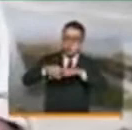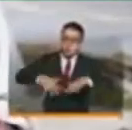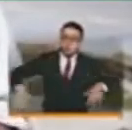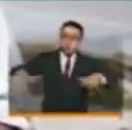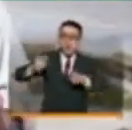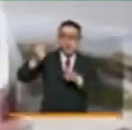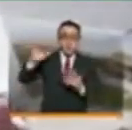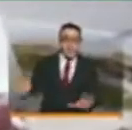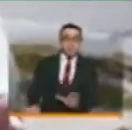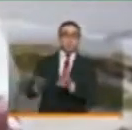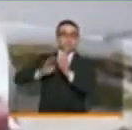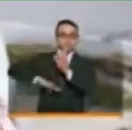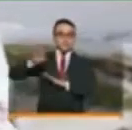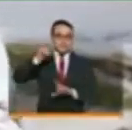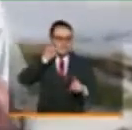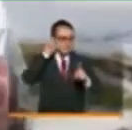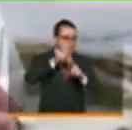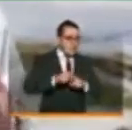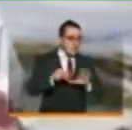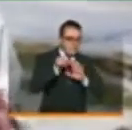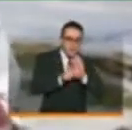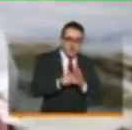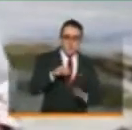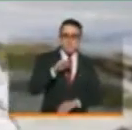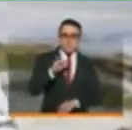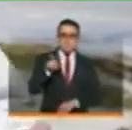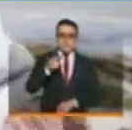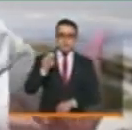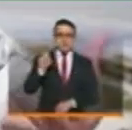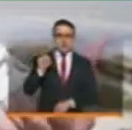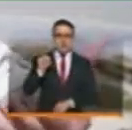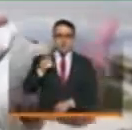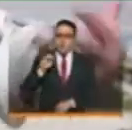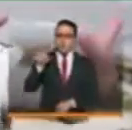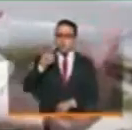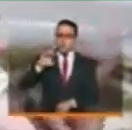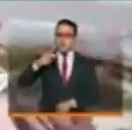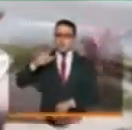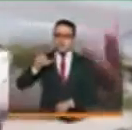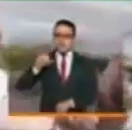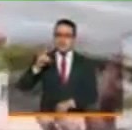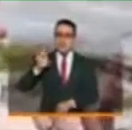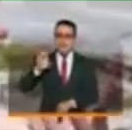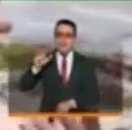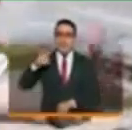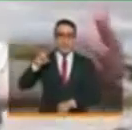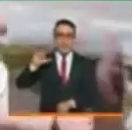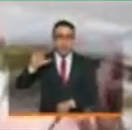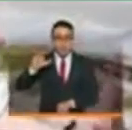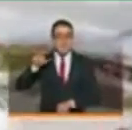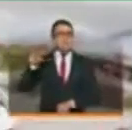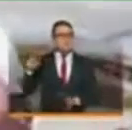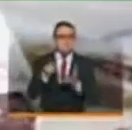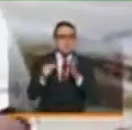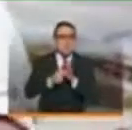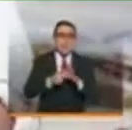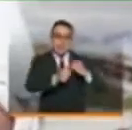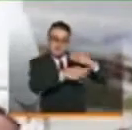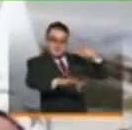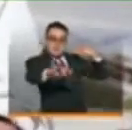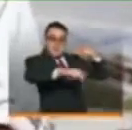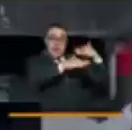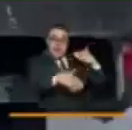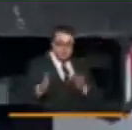Cosecha de Agua. Misión Cosecha de Agua es lo que nos va a permitir sacar pescado del agua de mar y